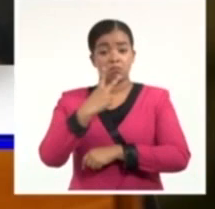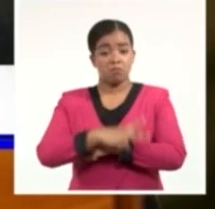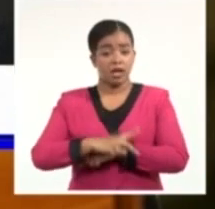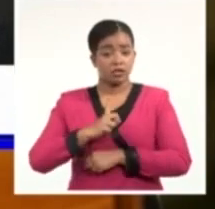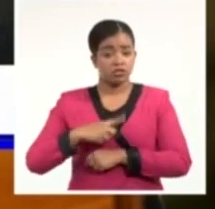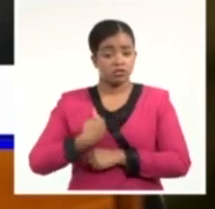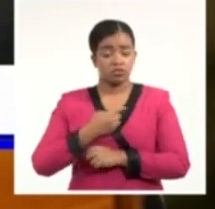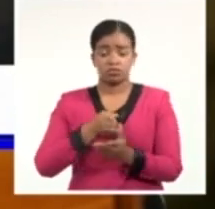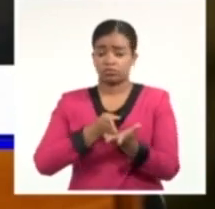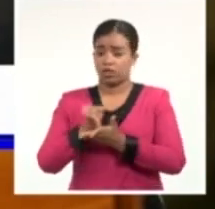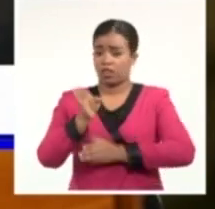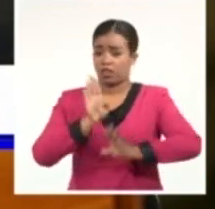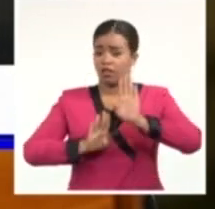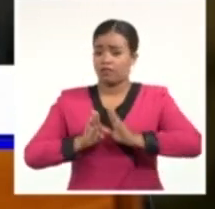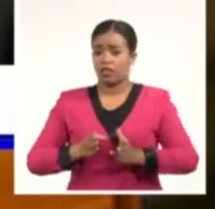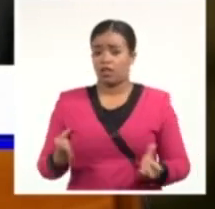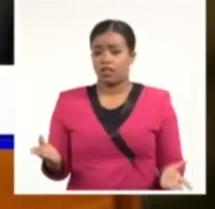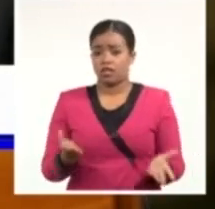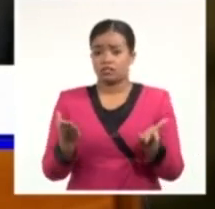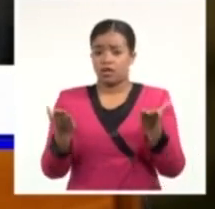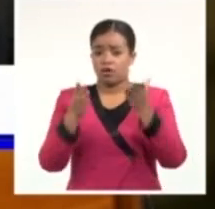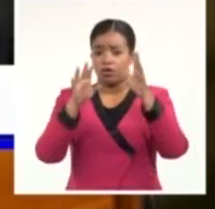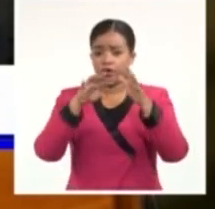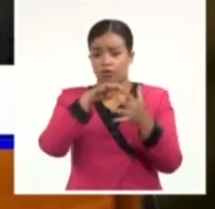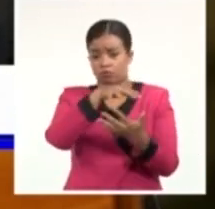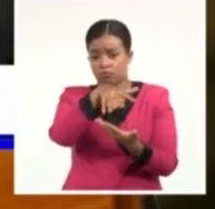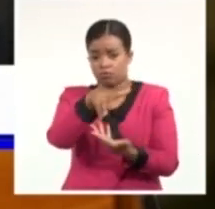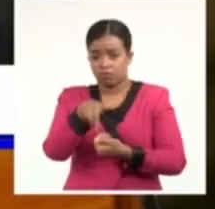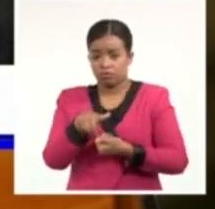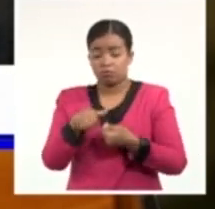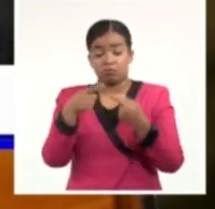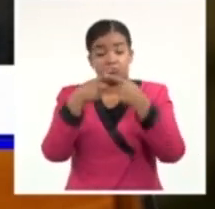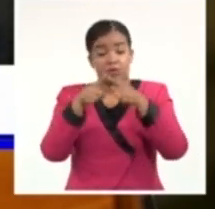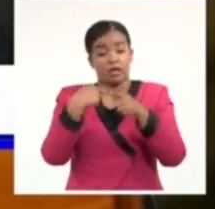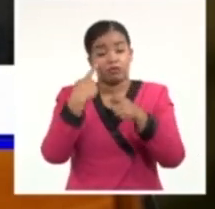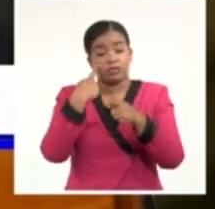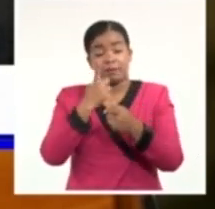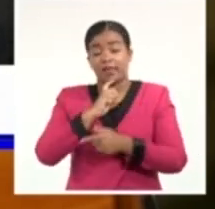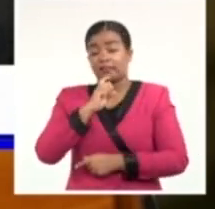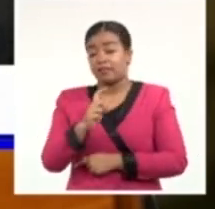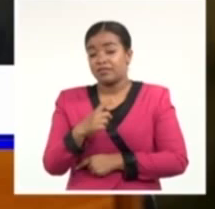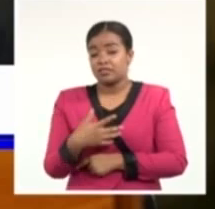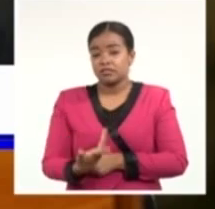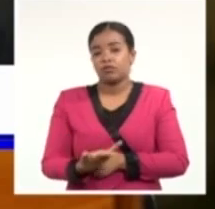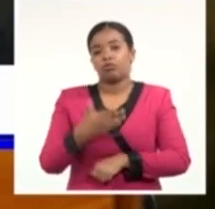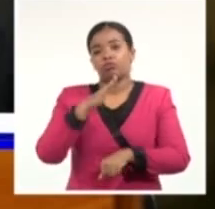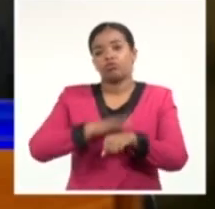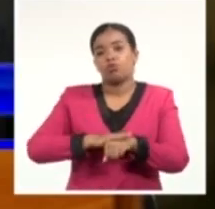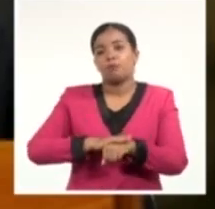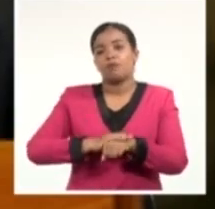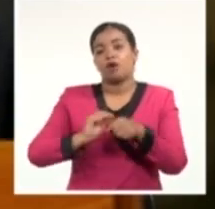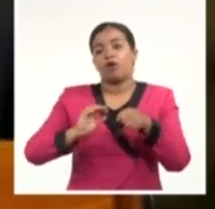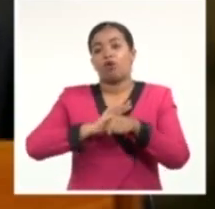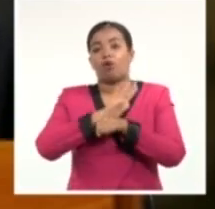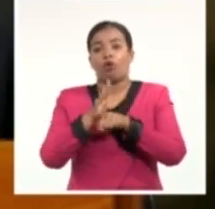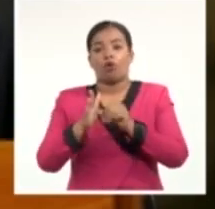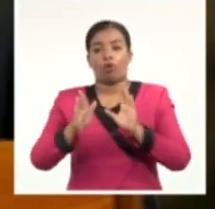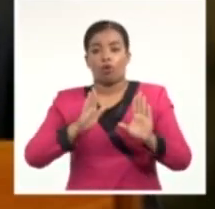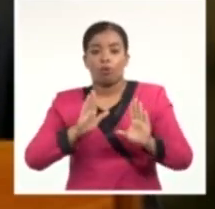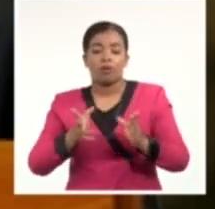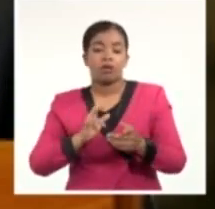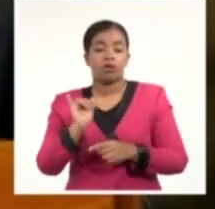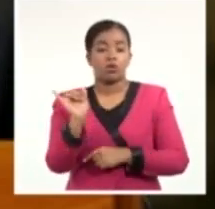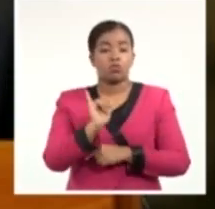global, mientras cargan sobre sus hombros las consecuencias de las múltiples crisis y las desigualdades derivadas del injusto